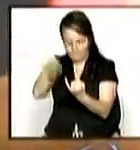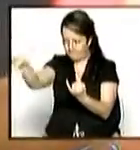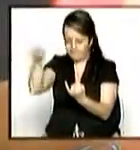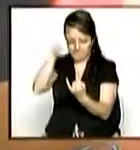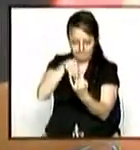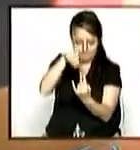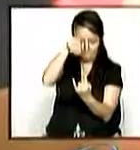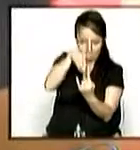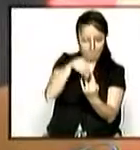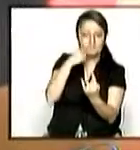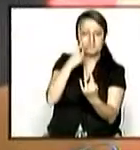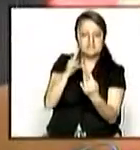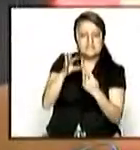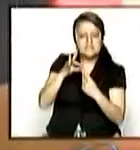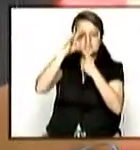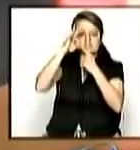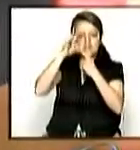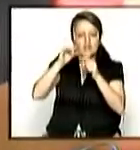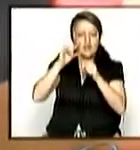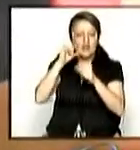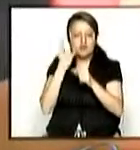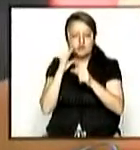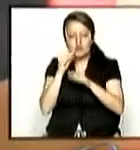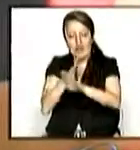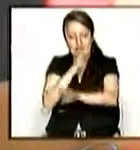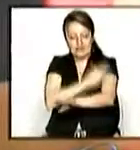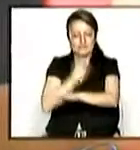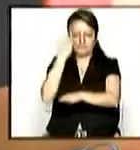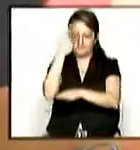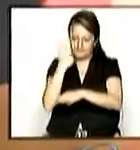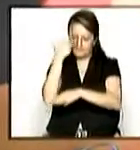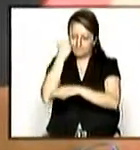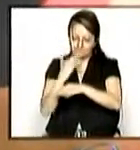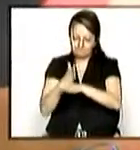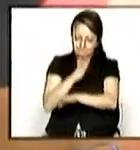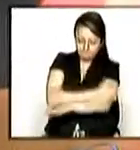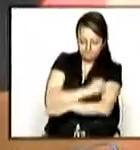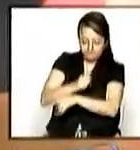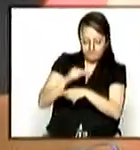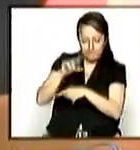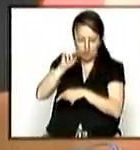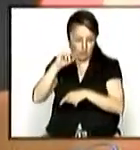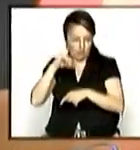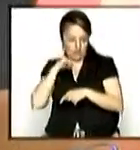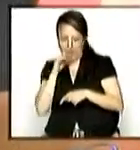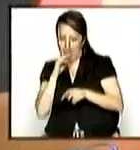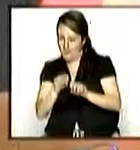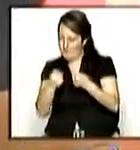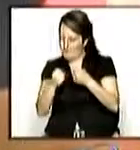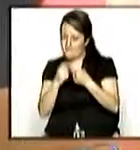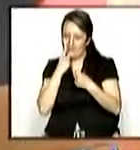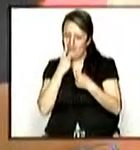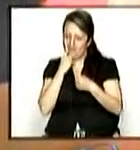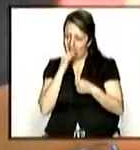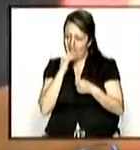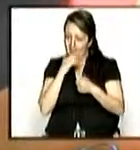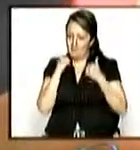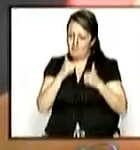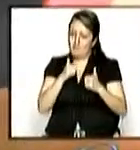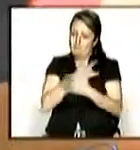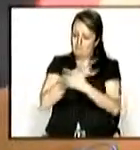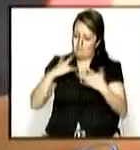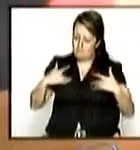que hacemos es, bajo toda esa valoración que yo les acabo de decir, si el paciente no tiene los dientes dañados, si el paciente no